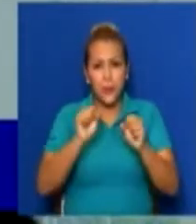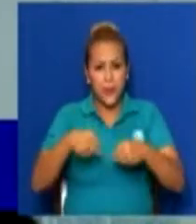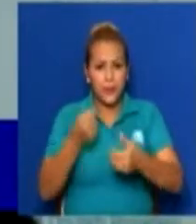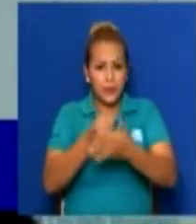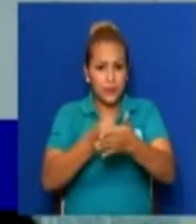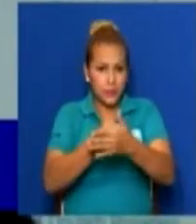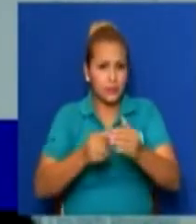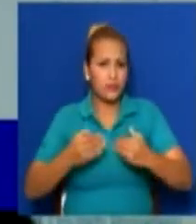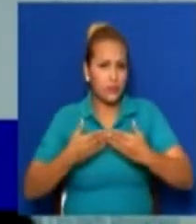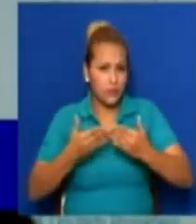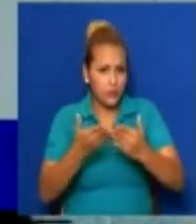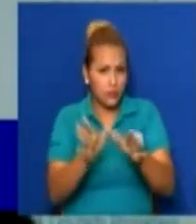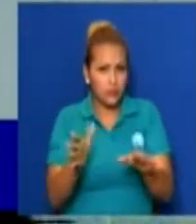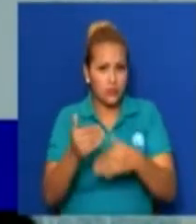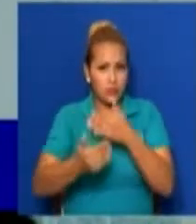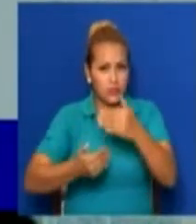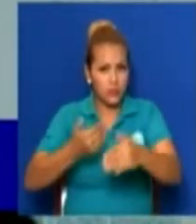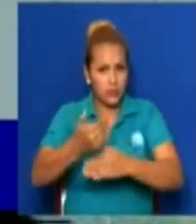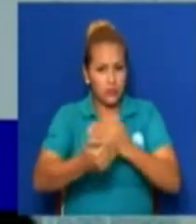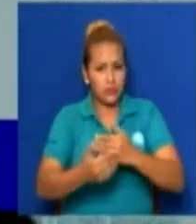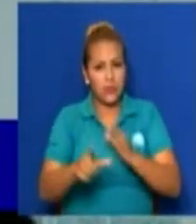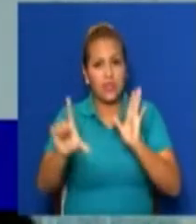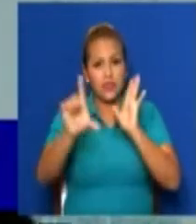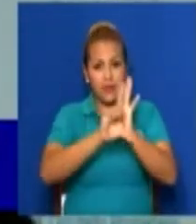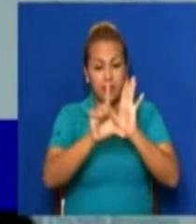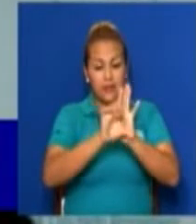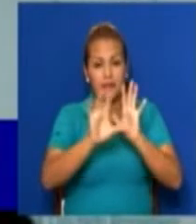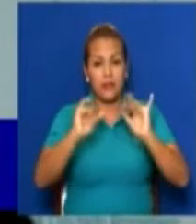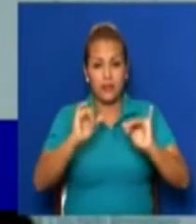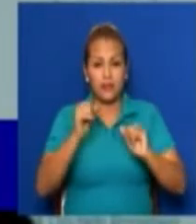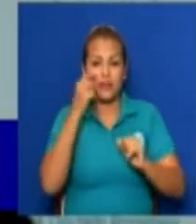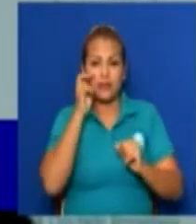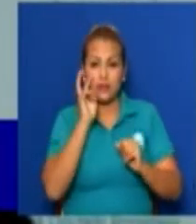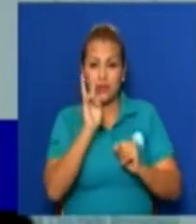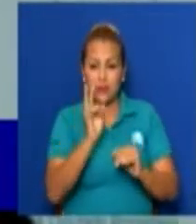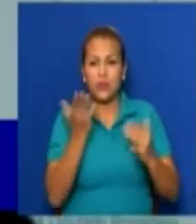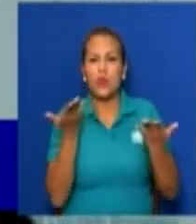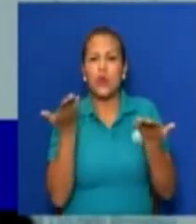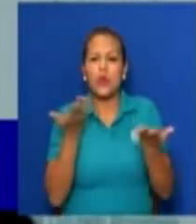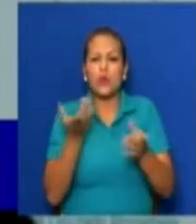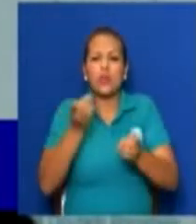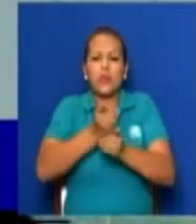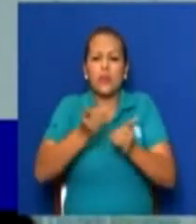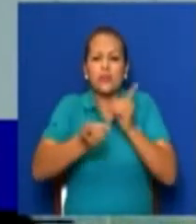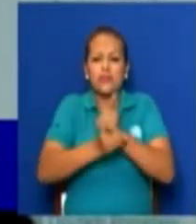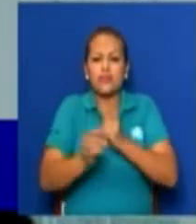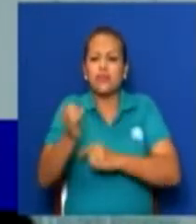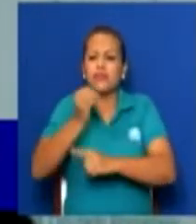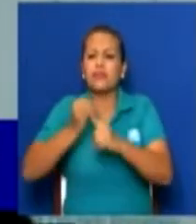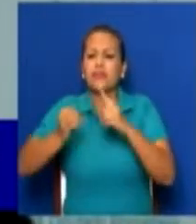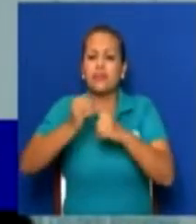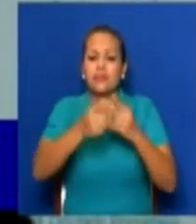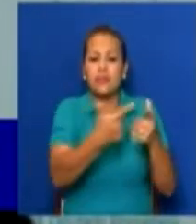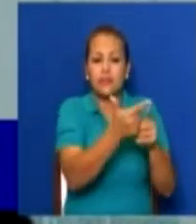del Poder Ejecutivo, es decir, la ley que configura cómo debe de estar organizado el Estado, se han venido creando